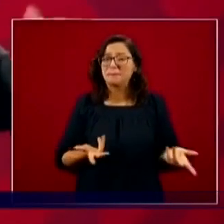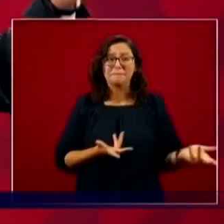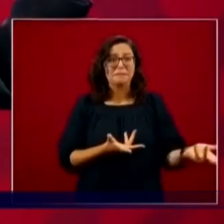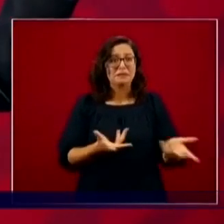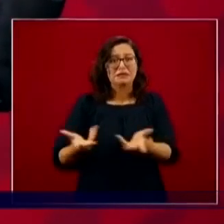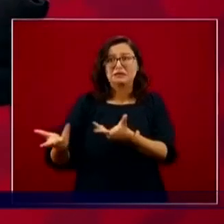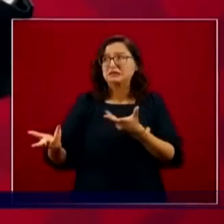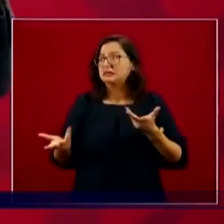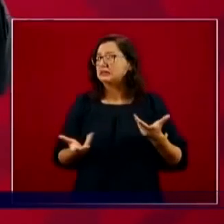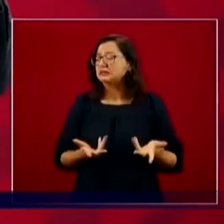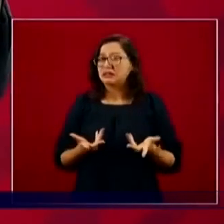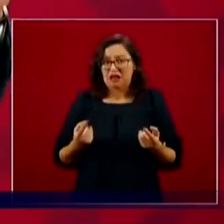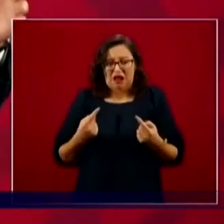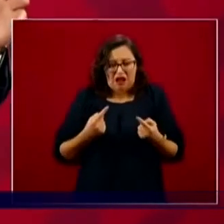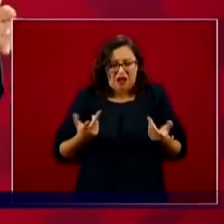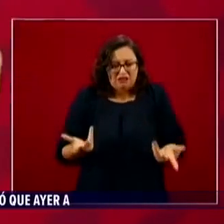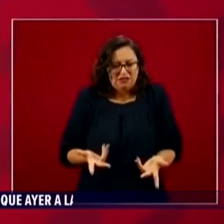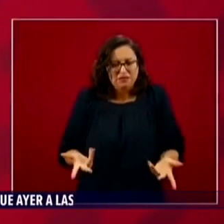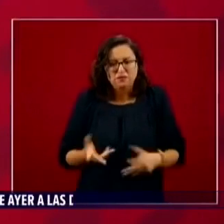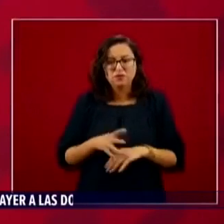compraron gas